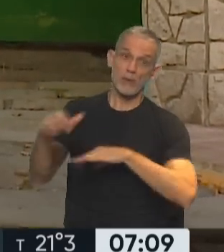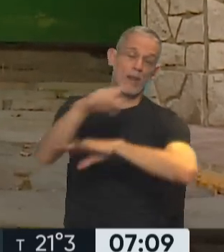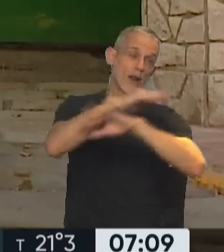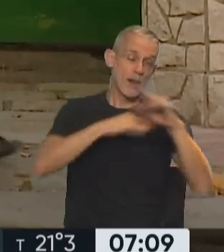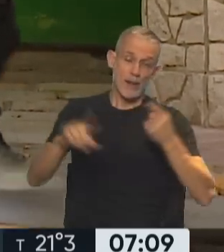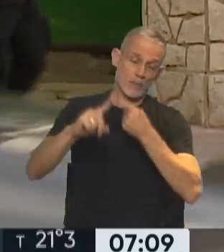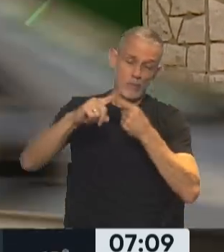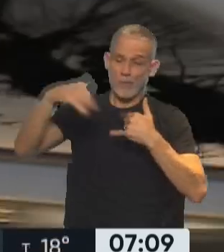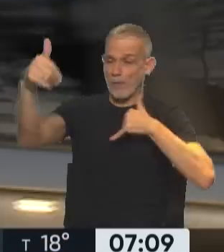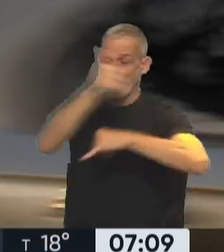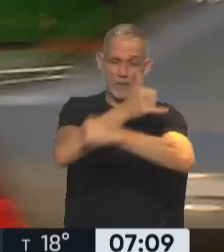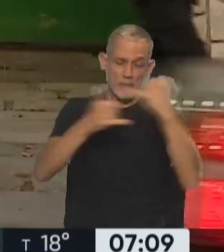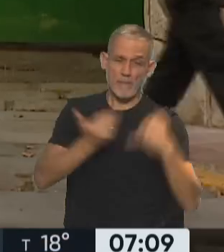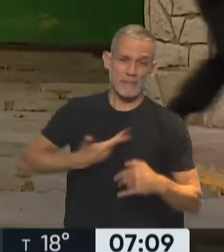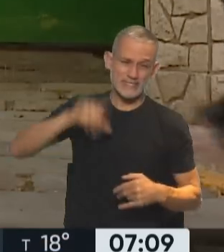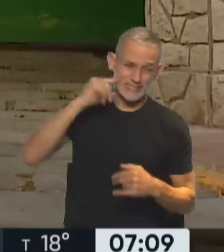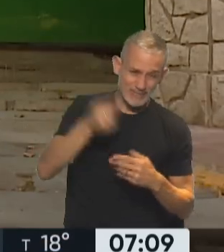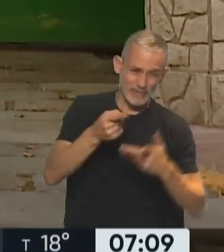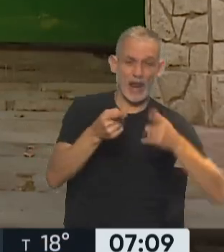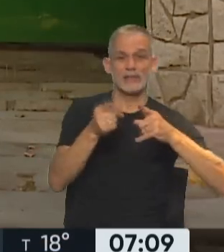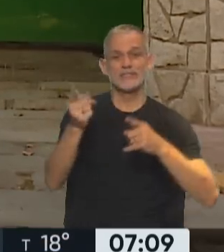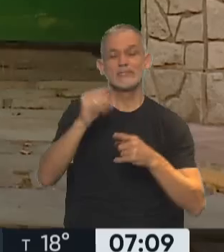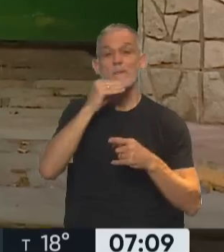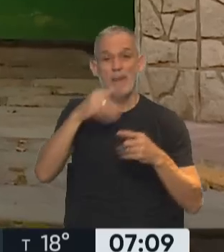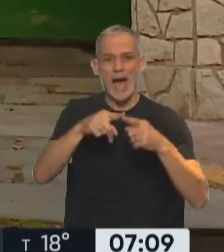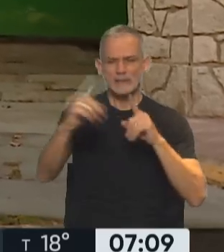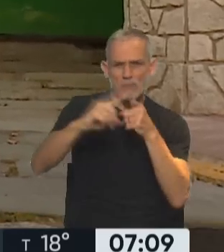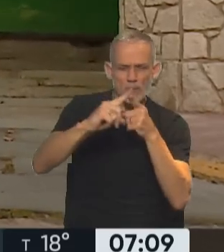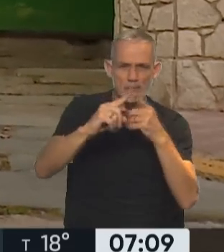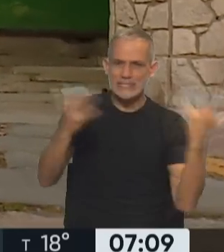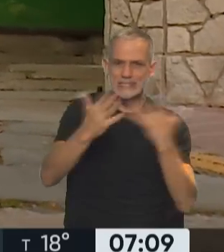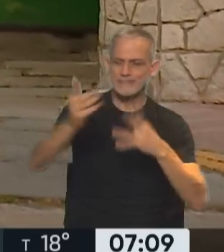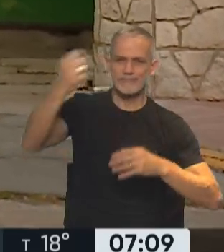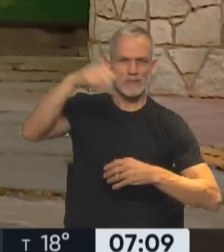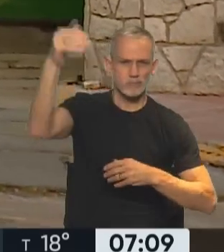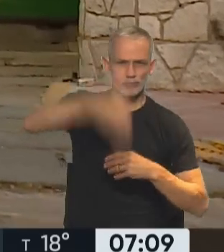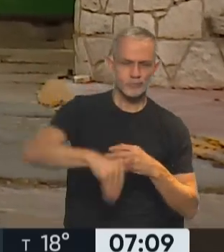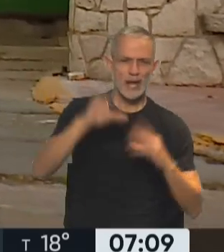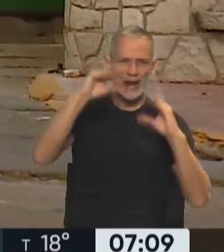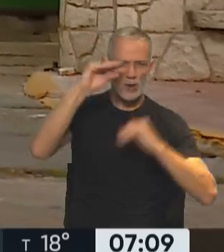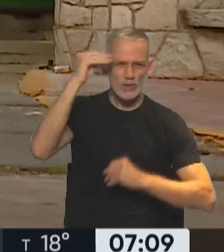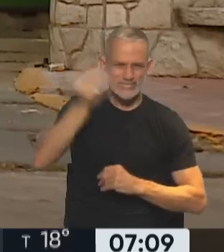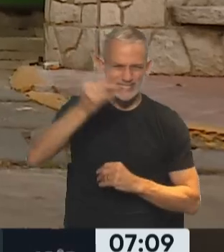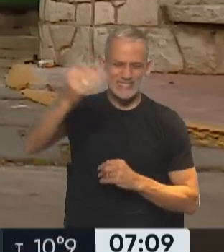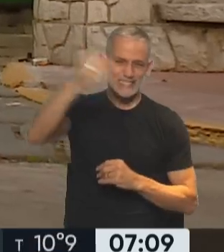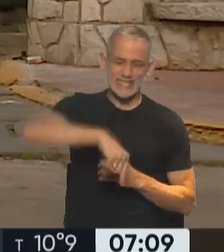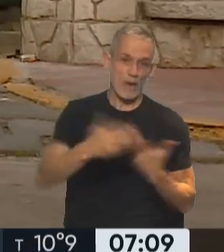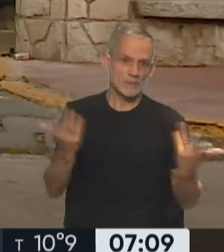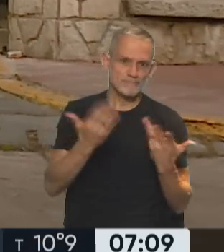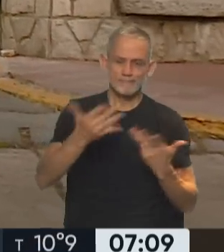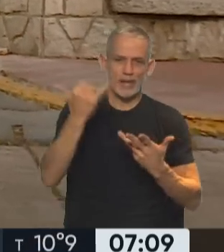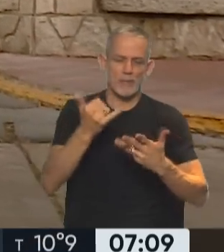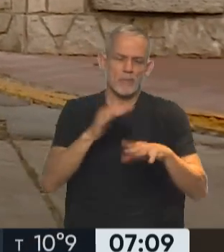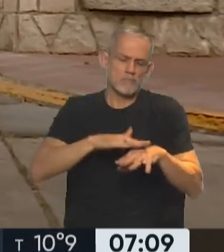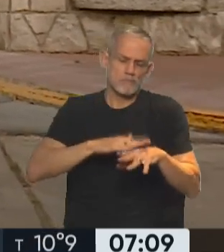las comunicaciones entre el presidente de la Nación y Sergio Massa, quien no pudo concurrir durante la noche del sábado por tener